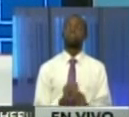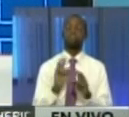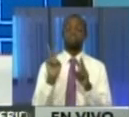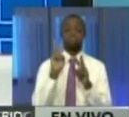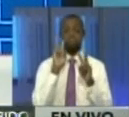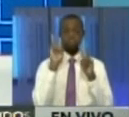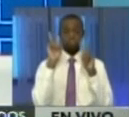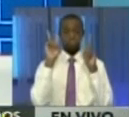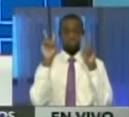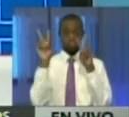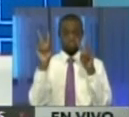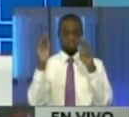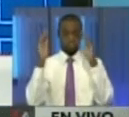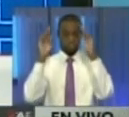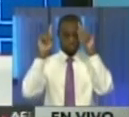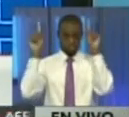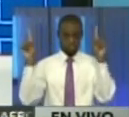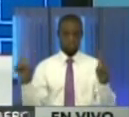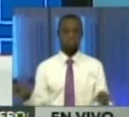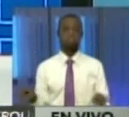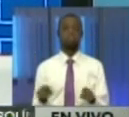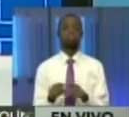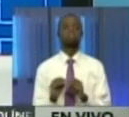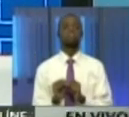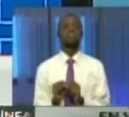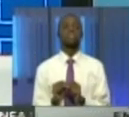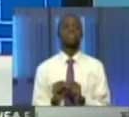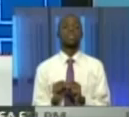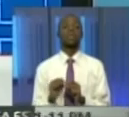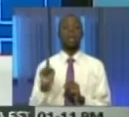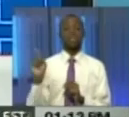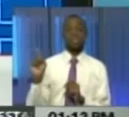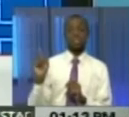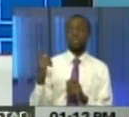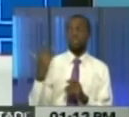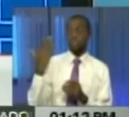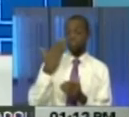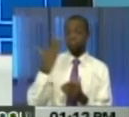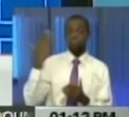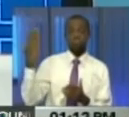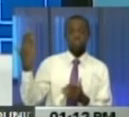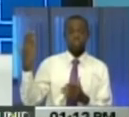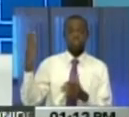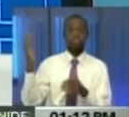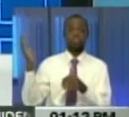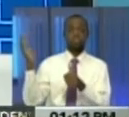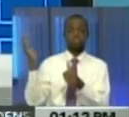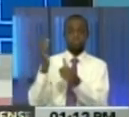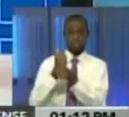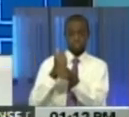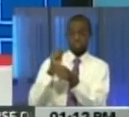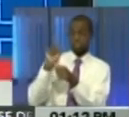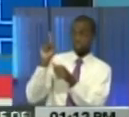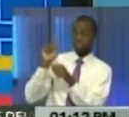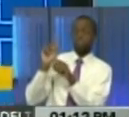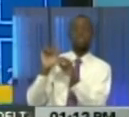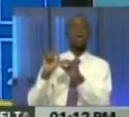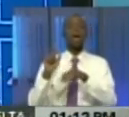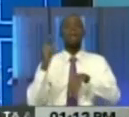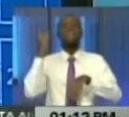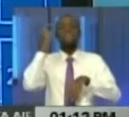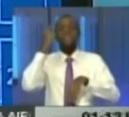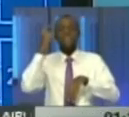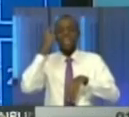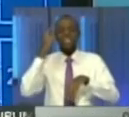En relación a que es interesante aquí que podamos ver a las fechas del cronograma electoral